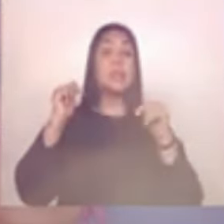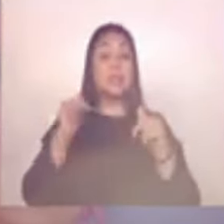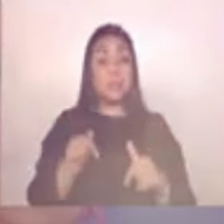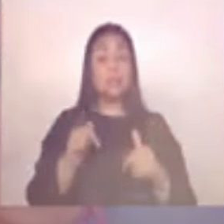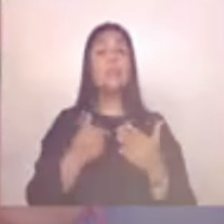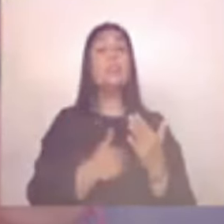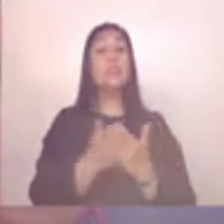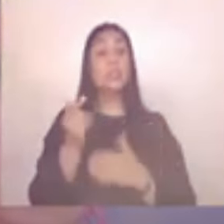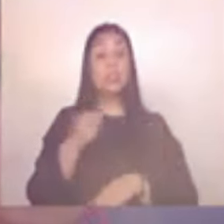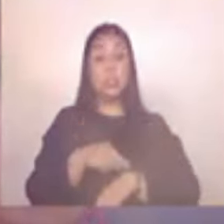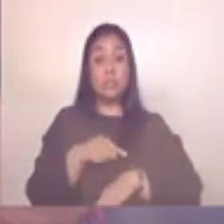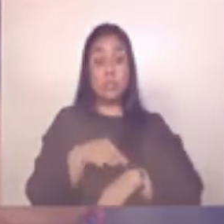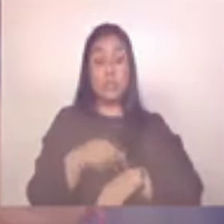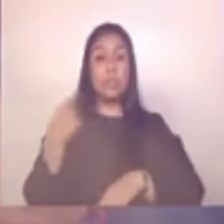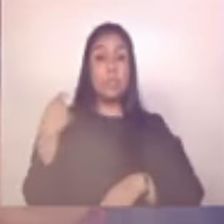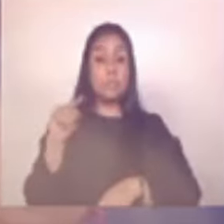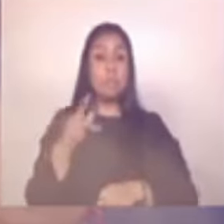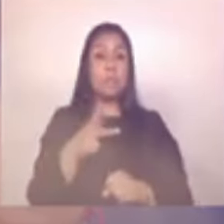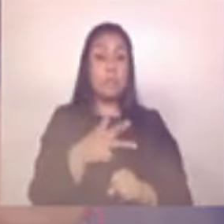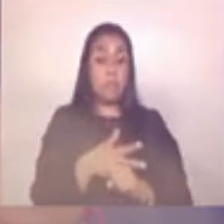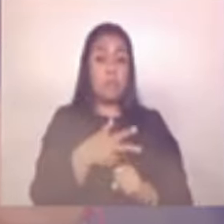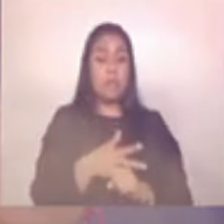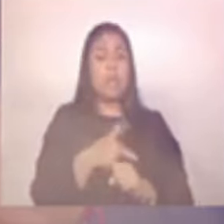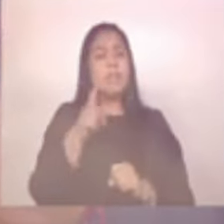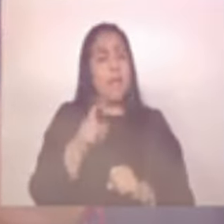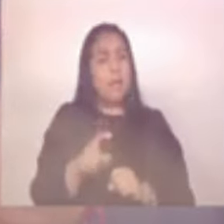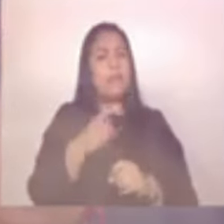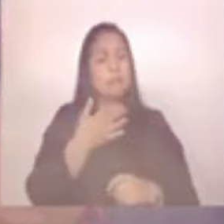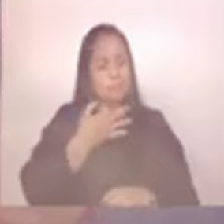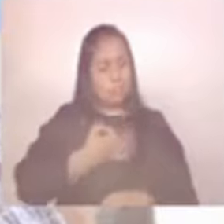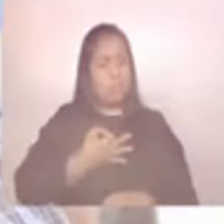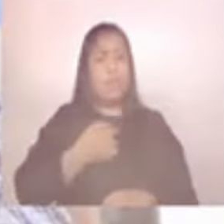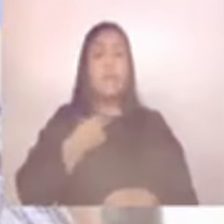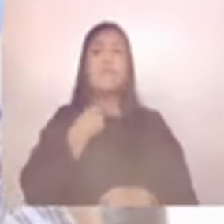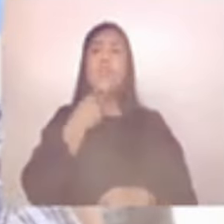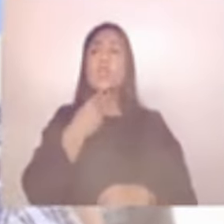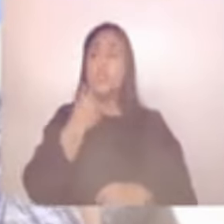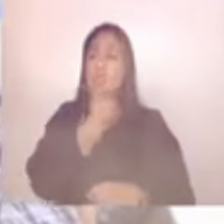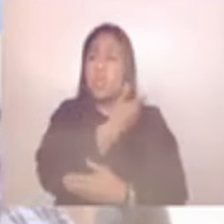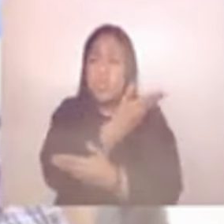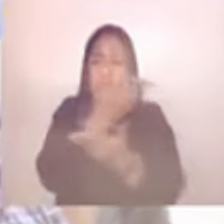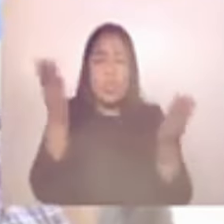tiempo para Guatemala, debemos asegurarnos que las voces de todos los pueblos,